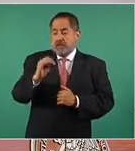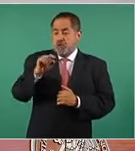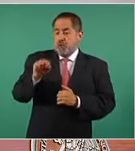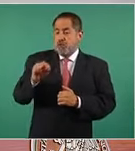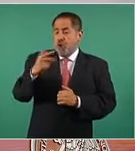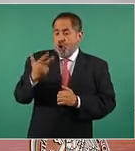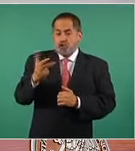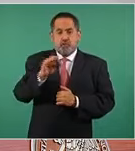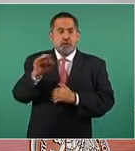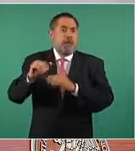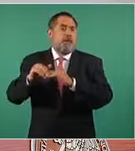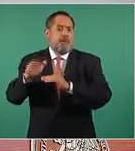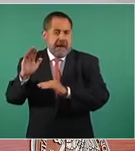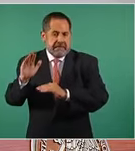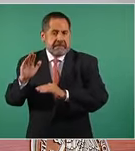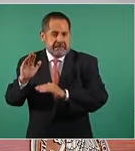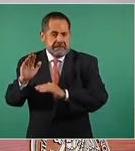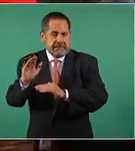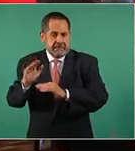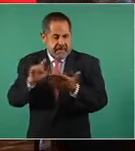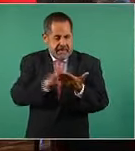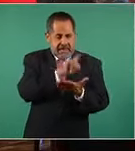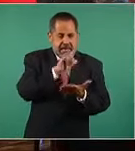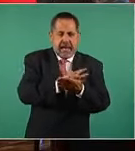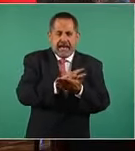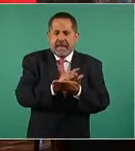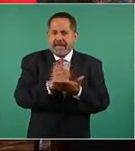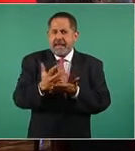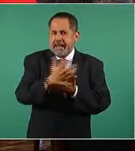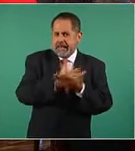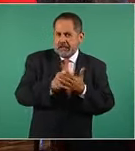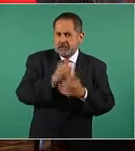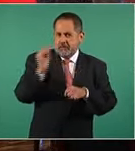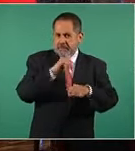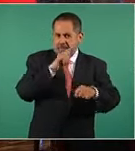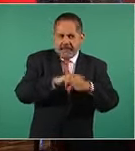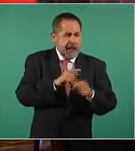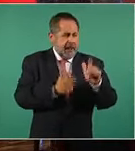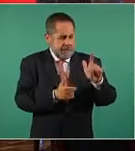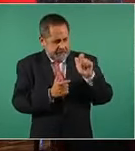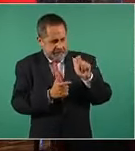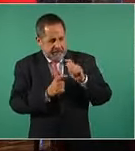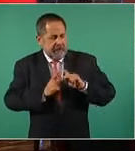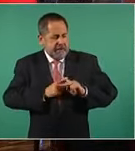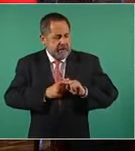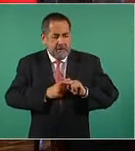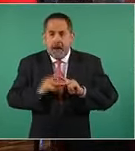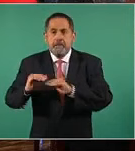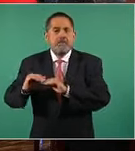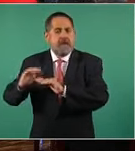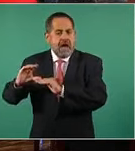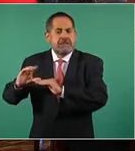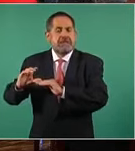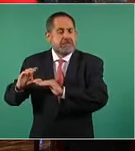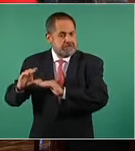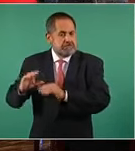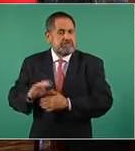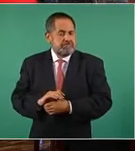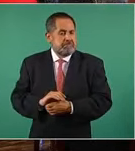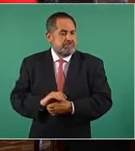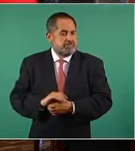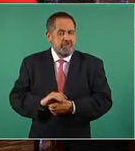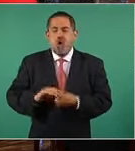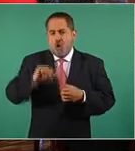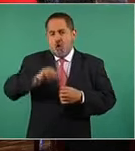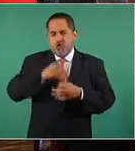0.8% más que lo estimado en la Ley de Ingresos de la Federación para este año. Estoy obligado a